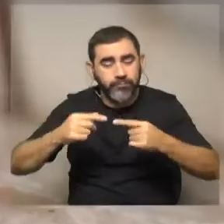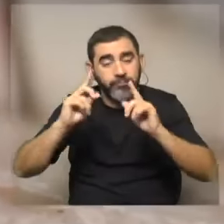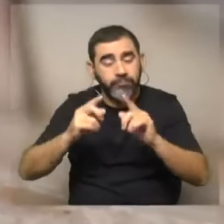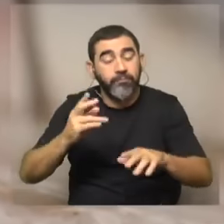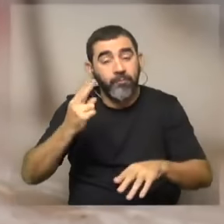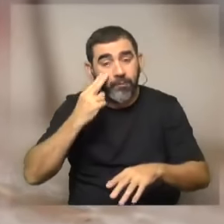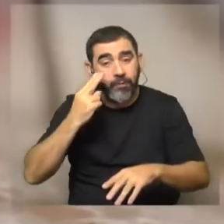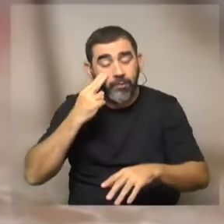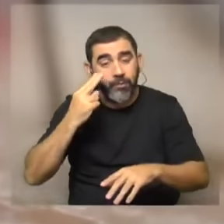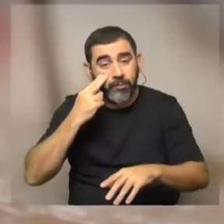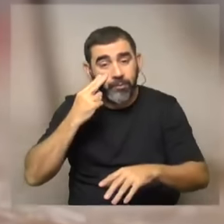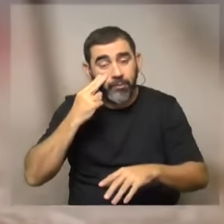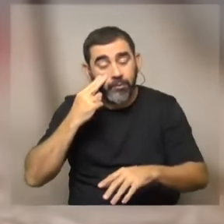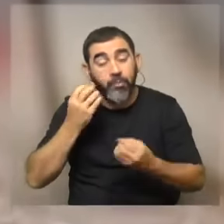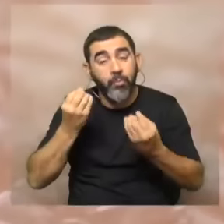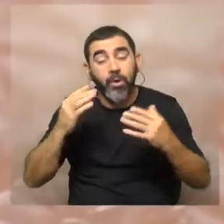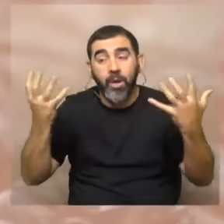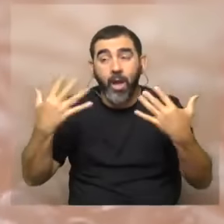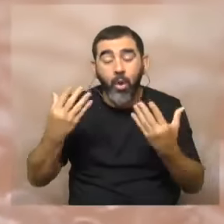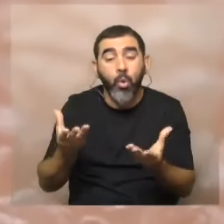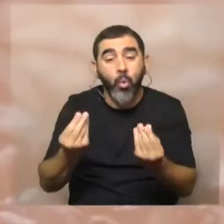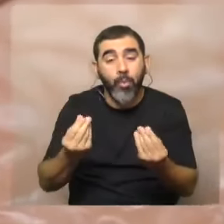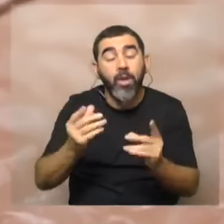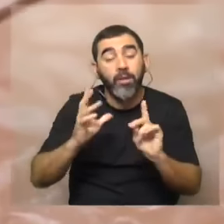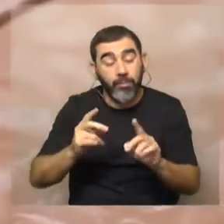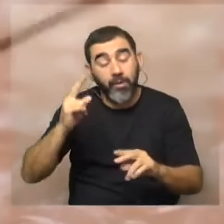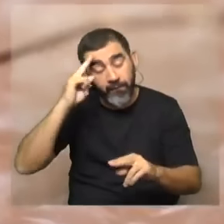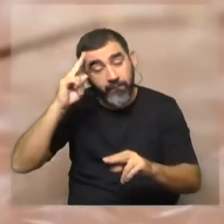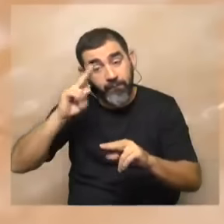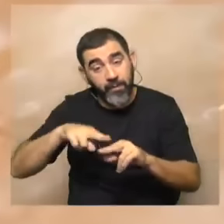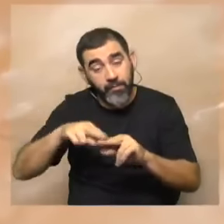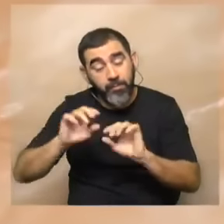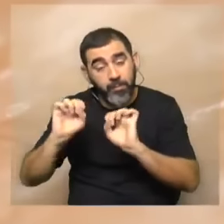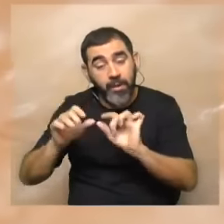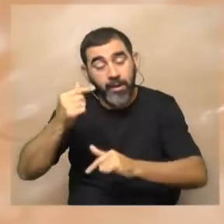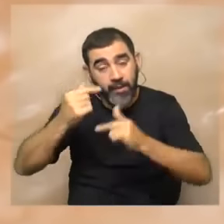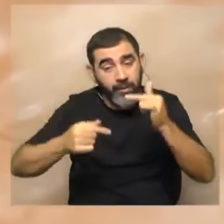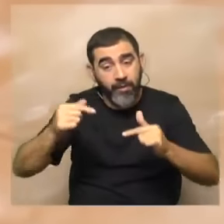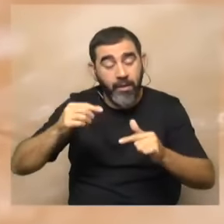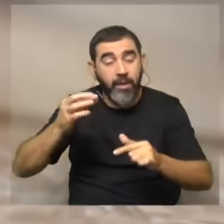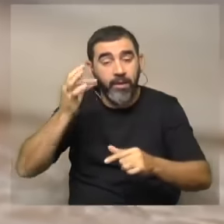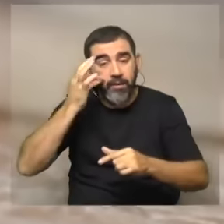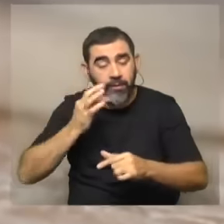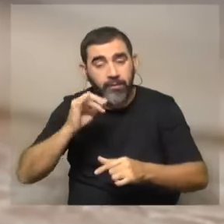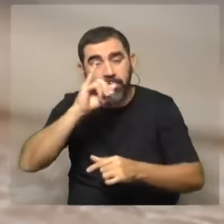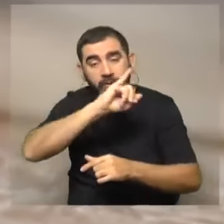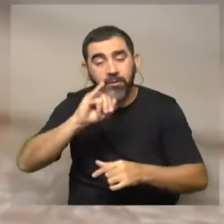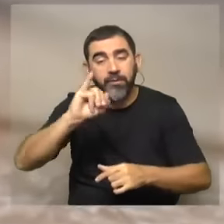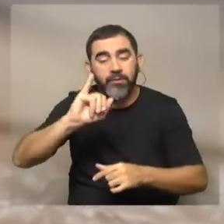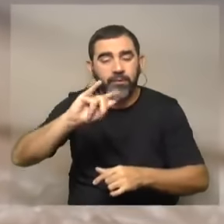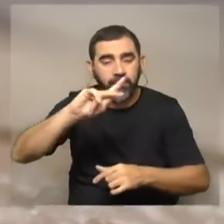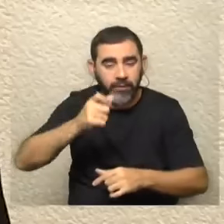justamente a eh la aparición de enfermedades múltiples eh siica En fin